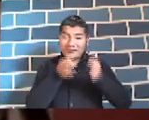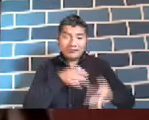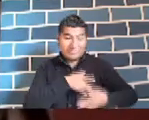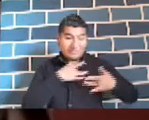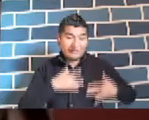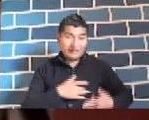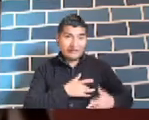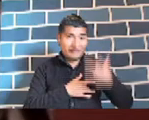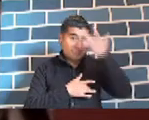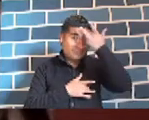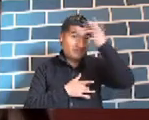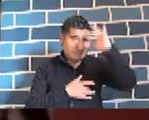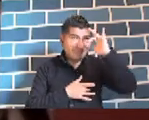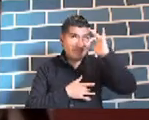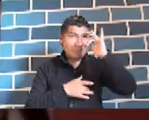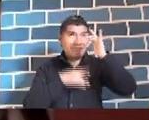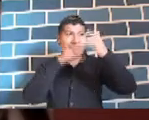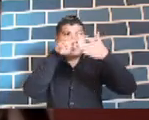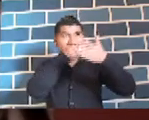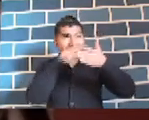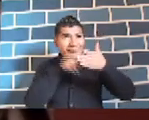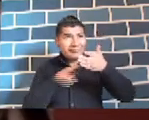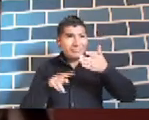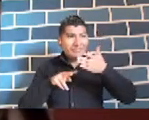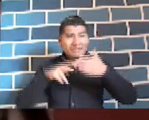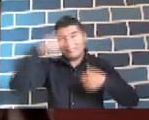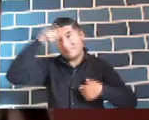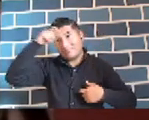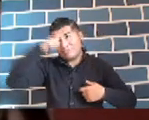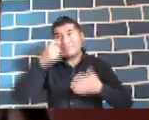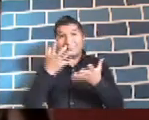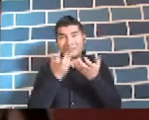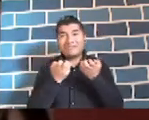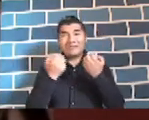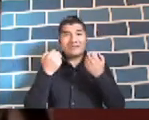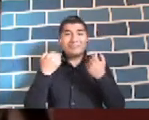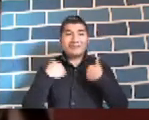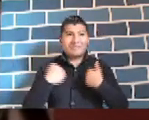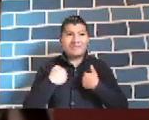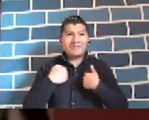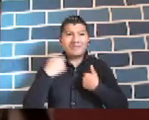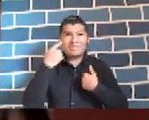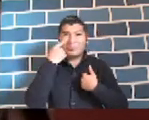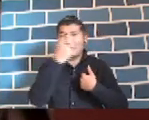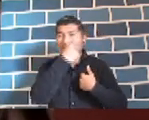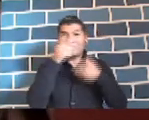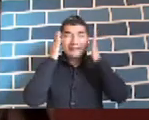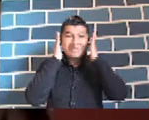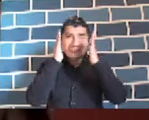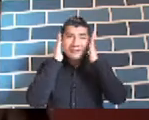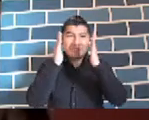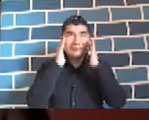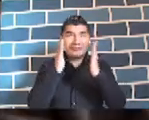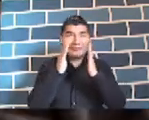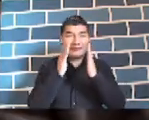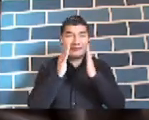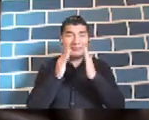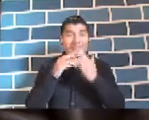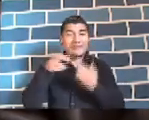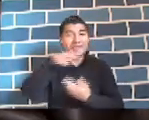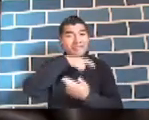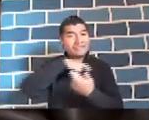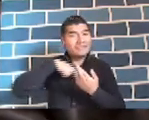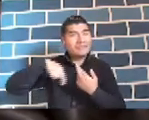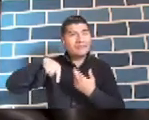inteligente medita los proverbios y el sabio desea tener un oído atento hace una relación